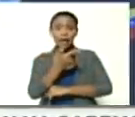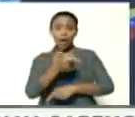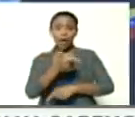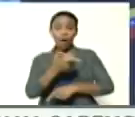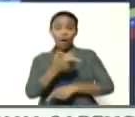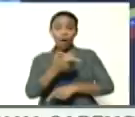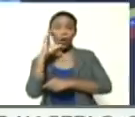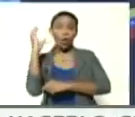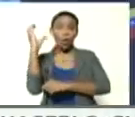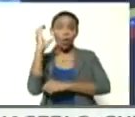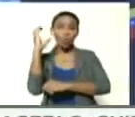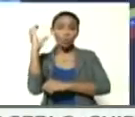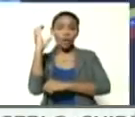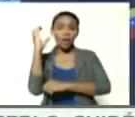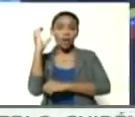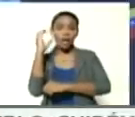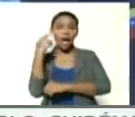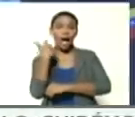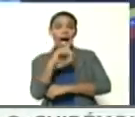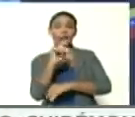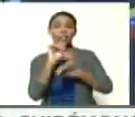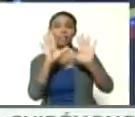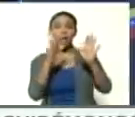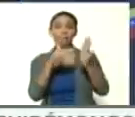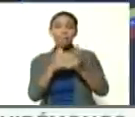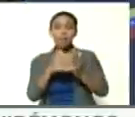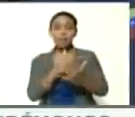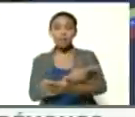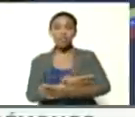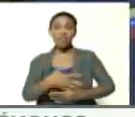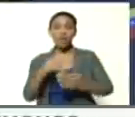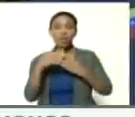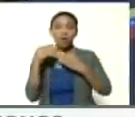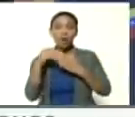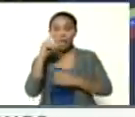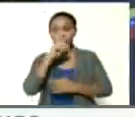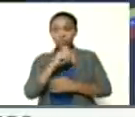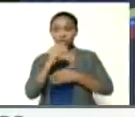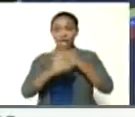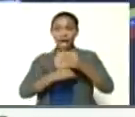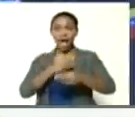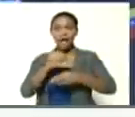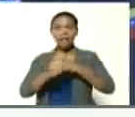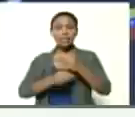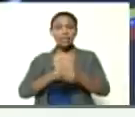autoridades, son 10.000 millones de dólares al año que genera